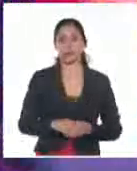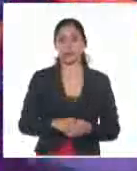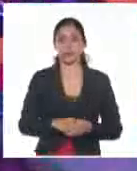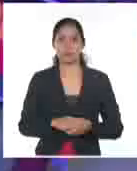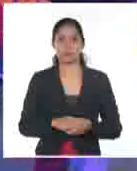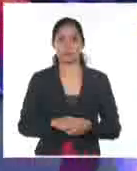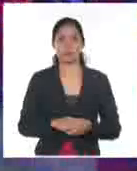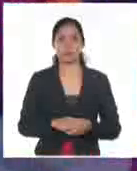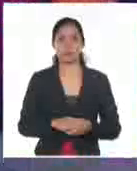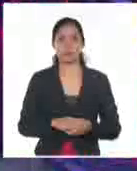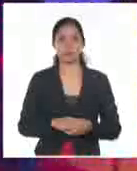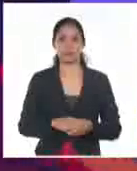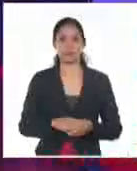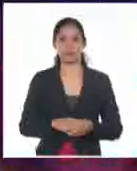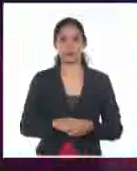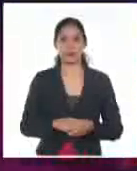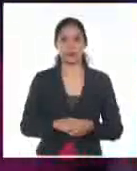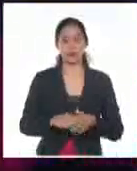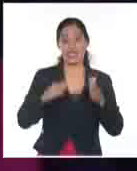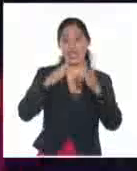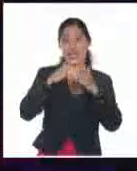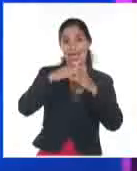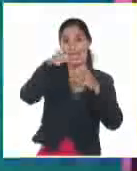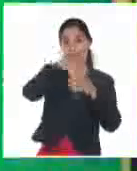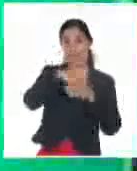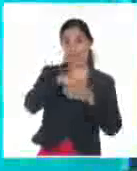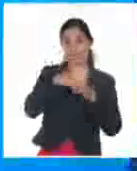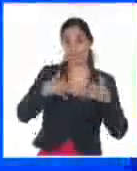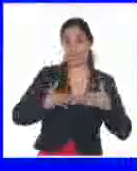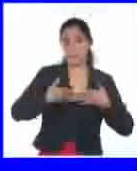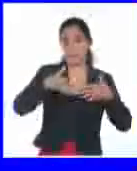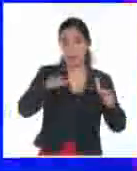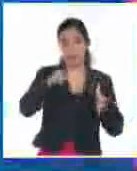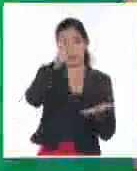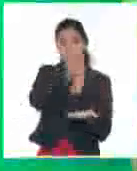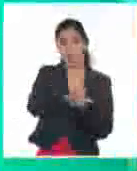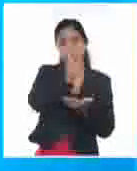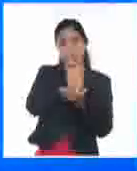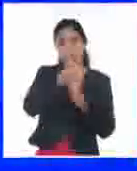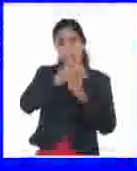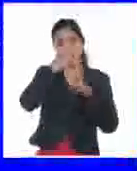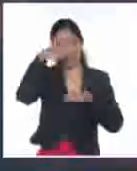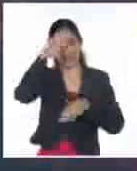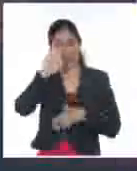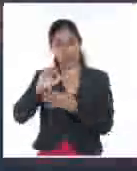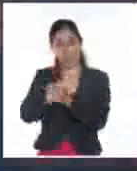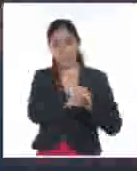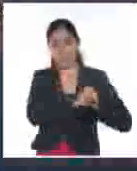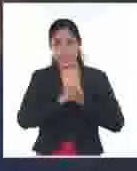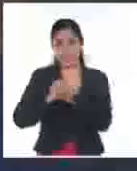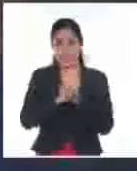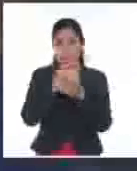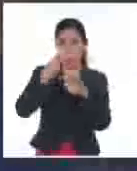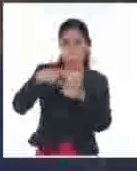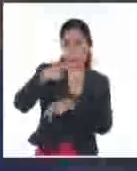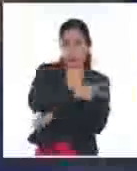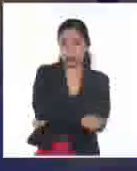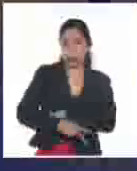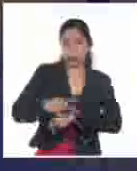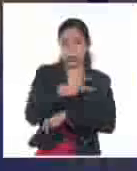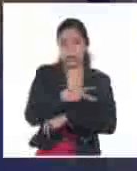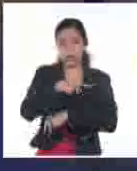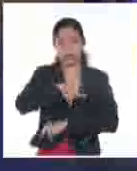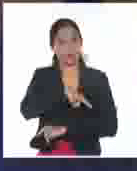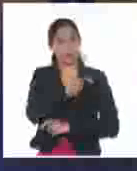La Casa Bahía tiene abiertas sus puertas desde la sede santiaguera del Instituto Cubano de Amistad con los Pueblos como foco cultural para